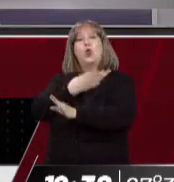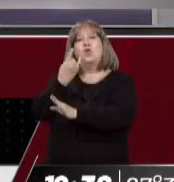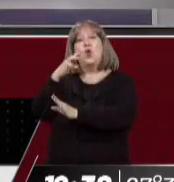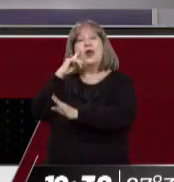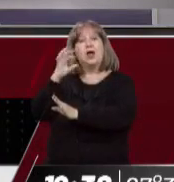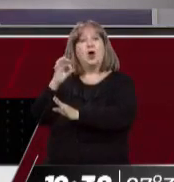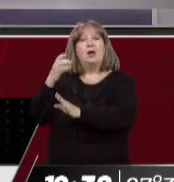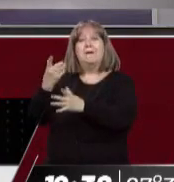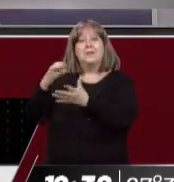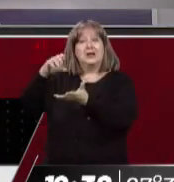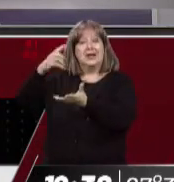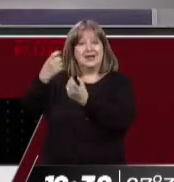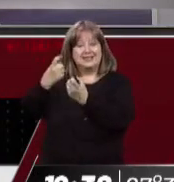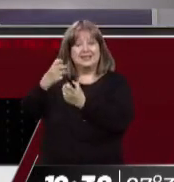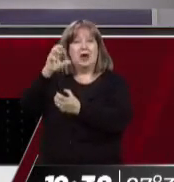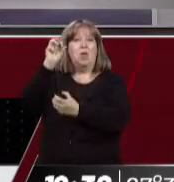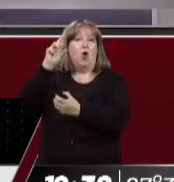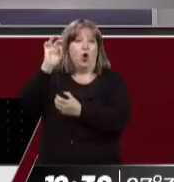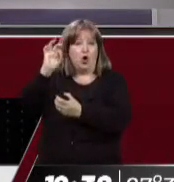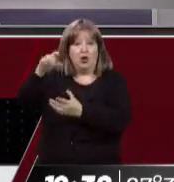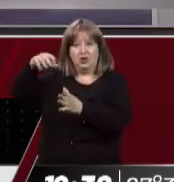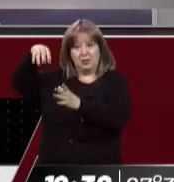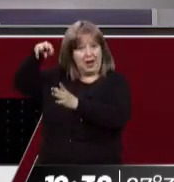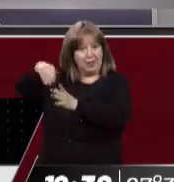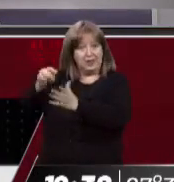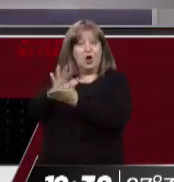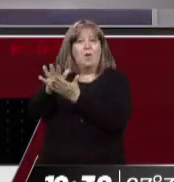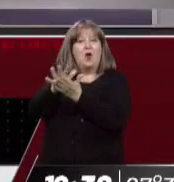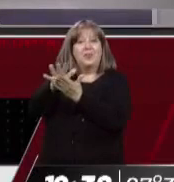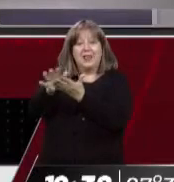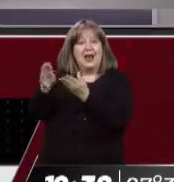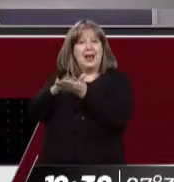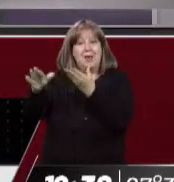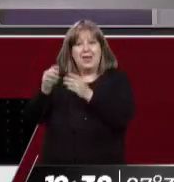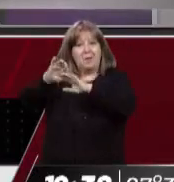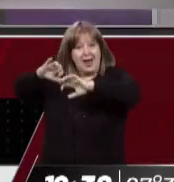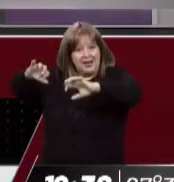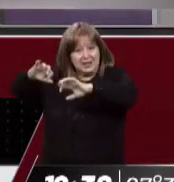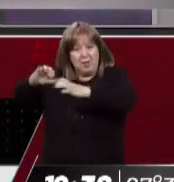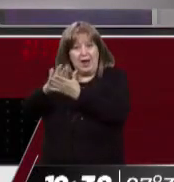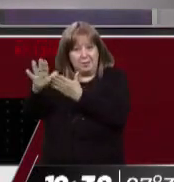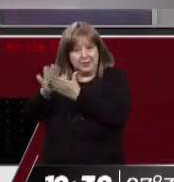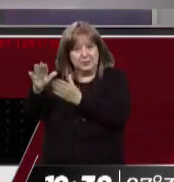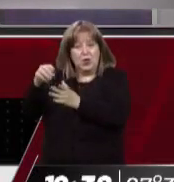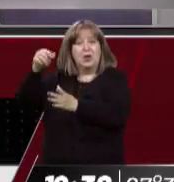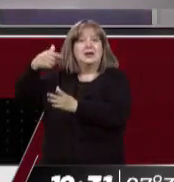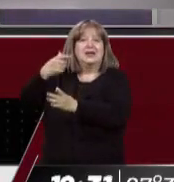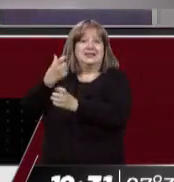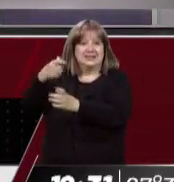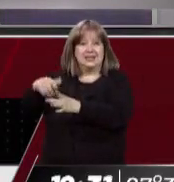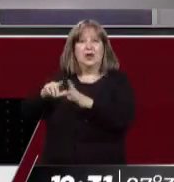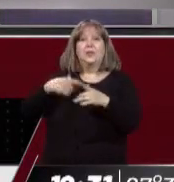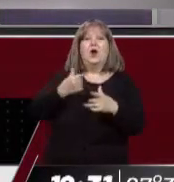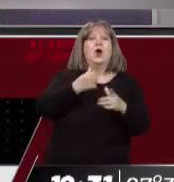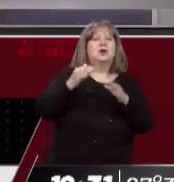piedra, de la tierra. El oro en este caso, pueden ser otros minerales. Ahora, en otros sectores, también de Malargüe, por ejemplo, cercanos